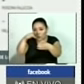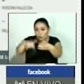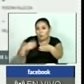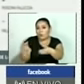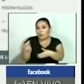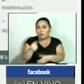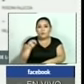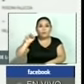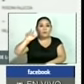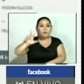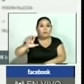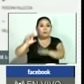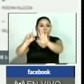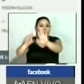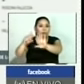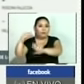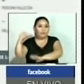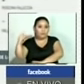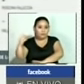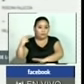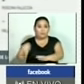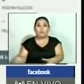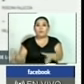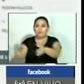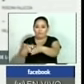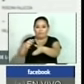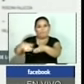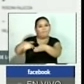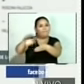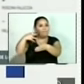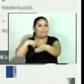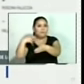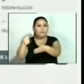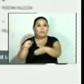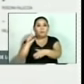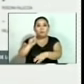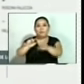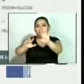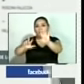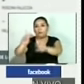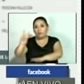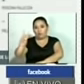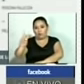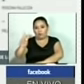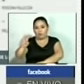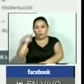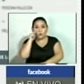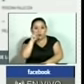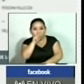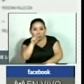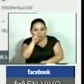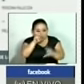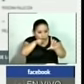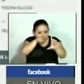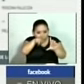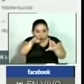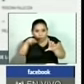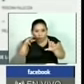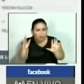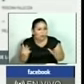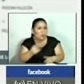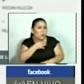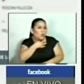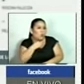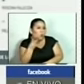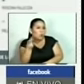son 360, y el número de casos recuperados, 182. Si revisamos un dato curioso acá, el